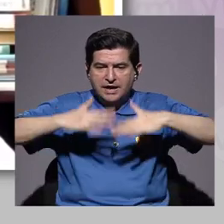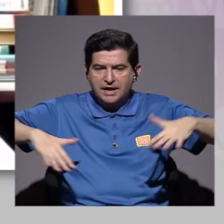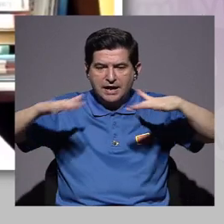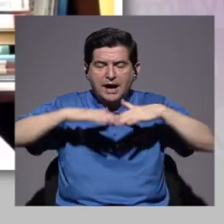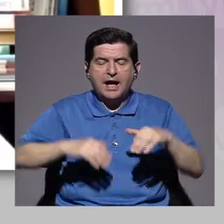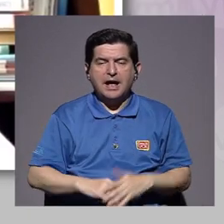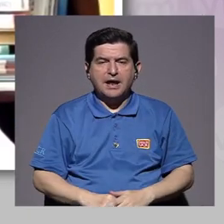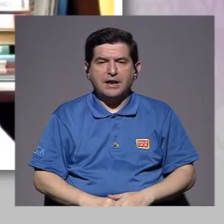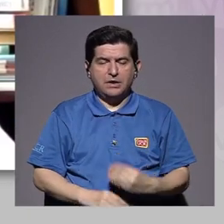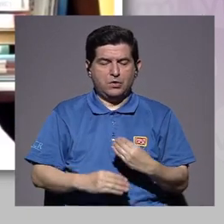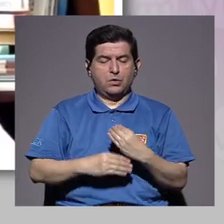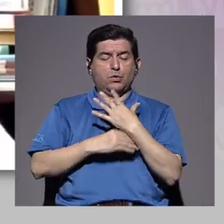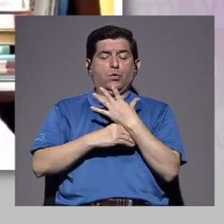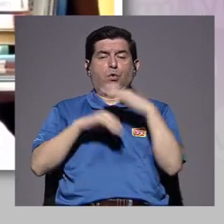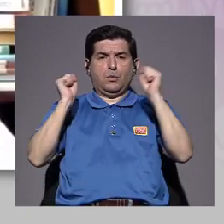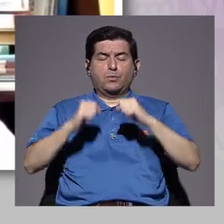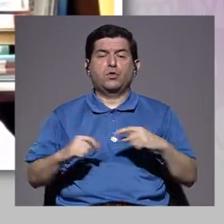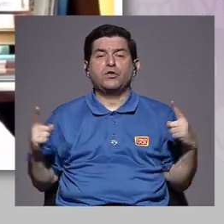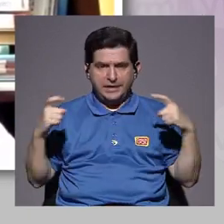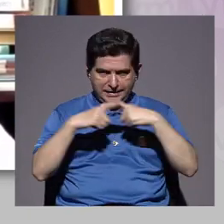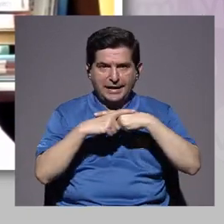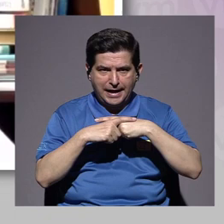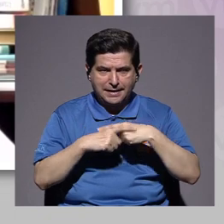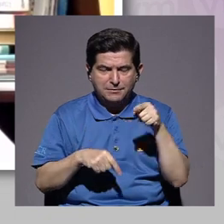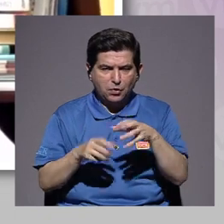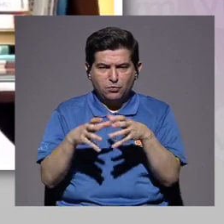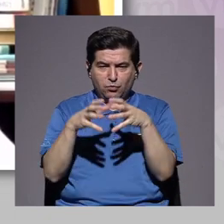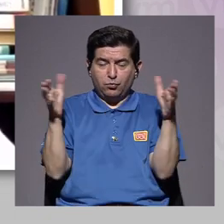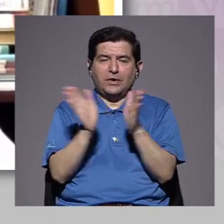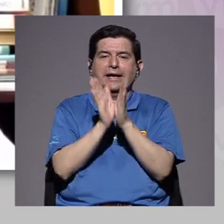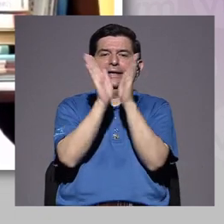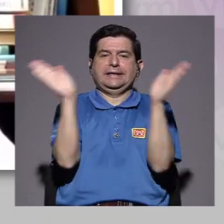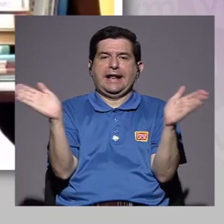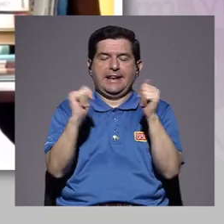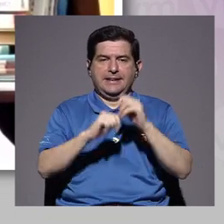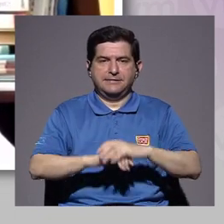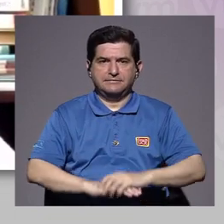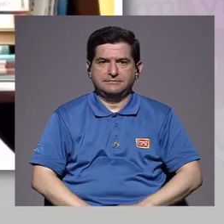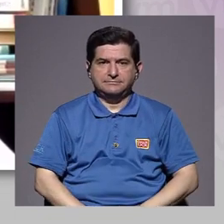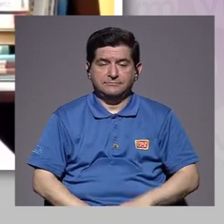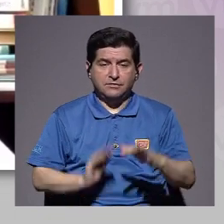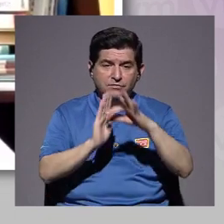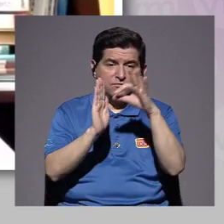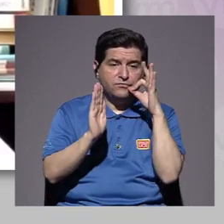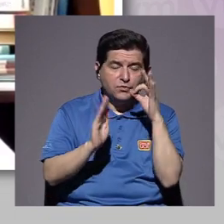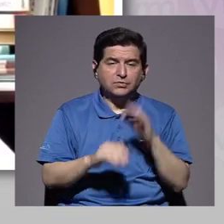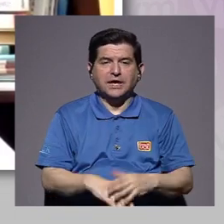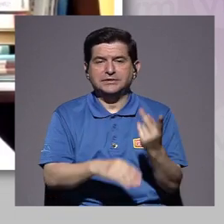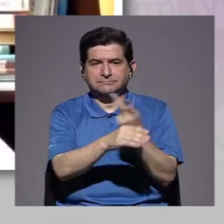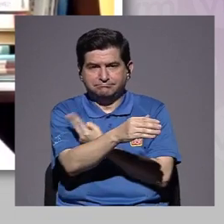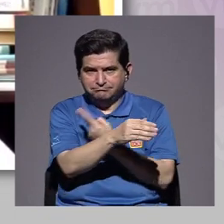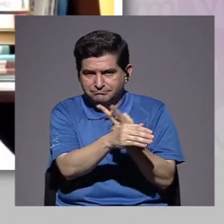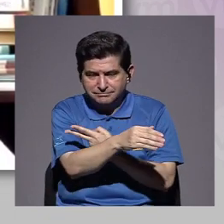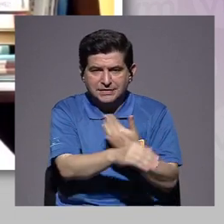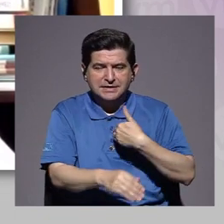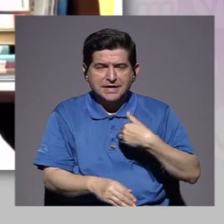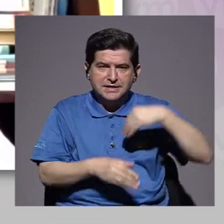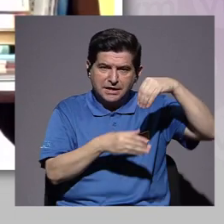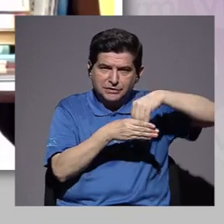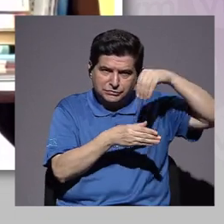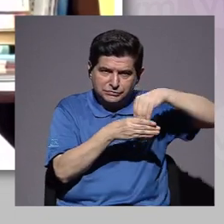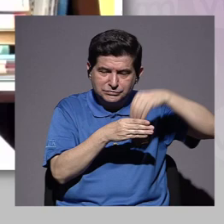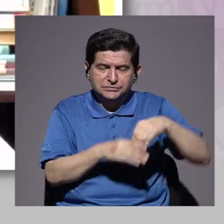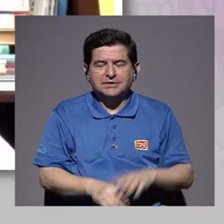en el ambiente, me podría complicar por esa inflamación generalizada. Entonces, las frutas y vegetales tienen